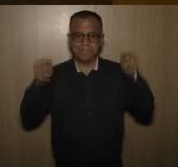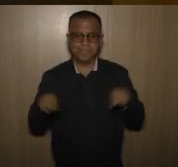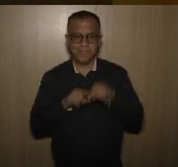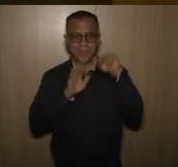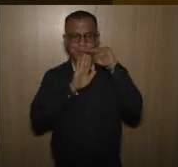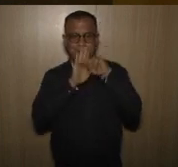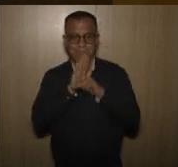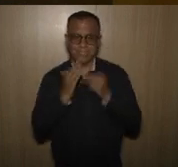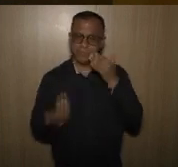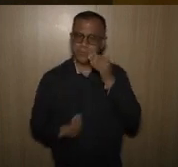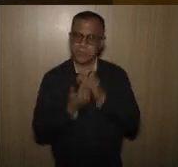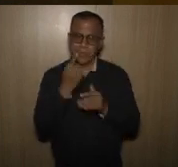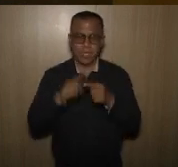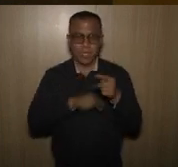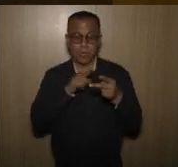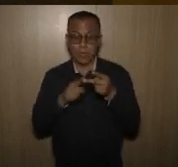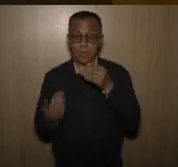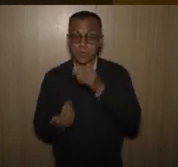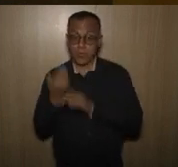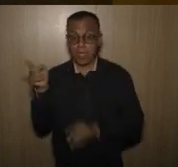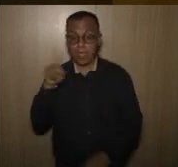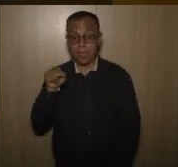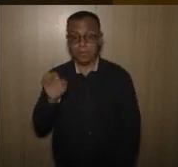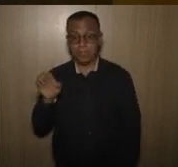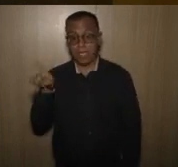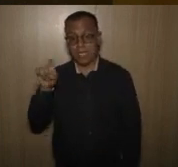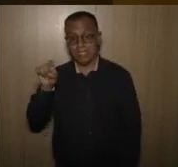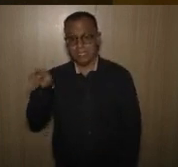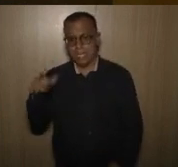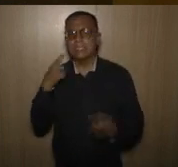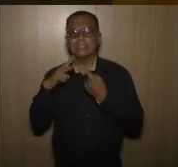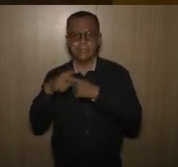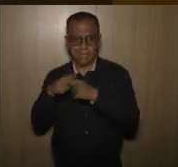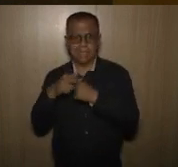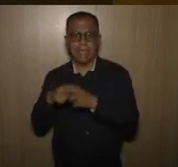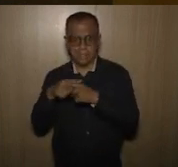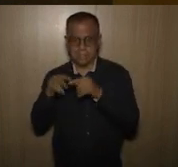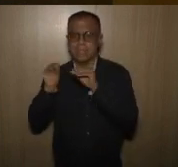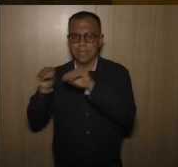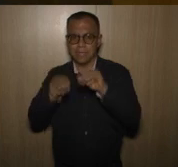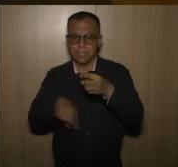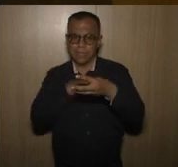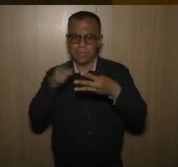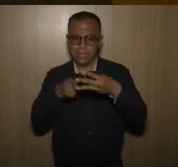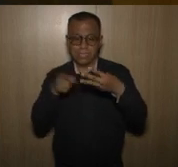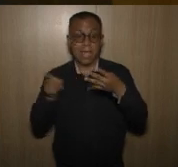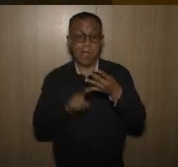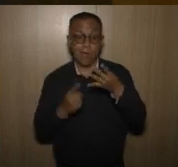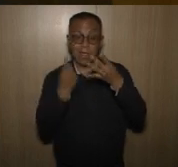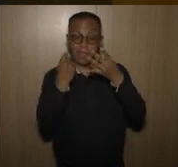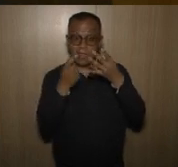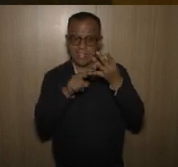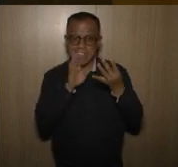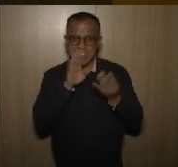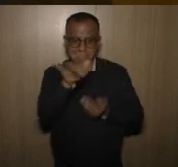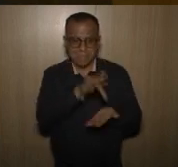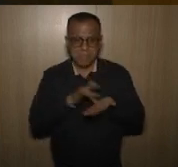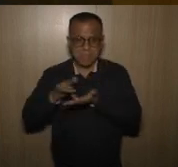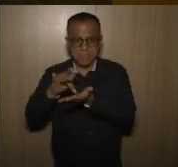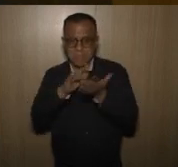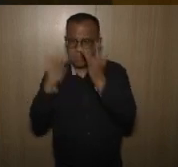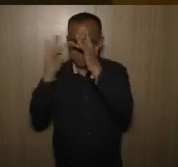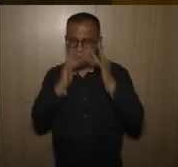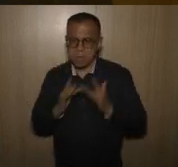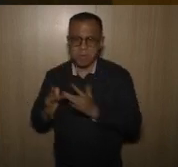actualizado, tenemos el nuevo SACES, tenemos ya los talleres de capacitación. Solo queda que todos los que actuamos con el sistema de aseguramiento